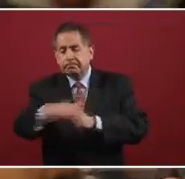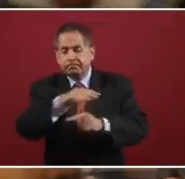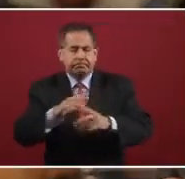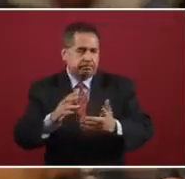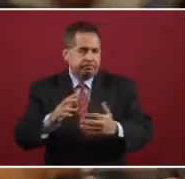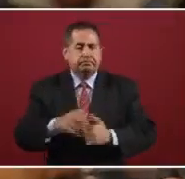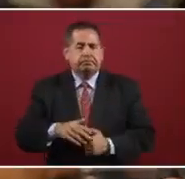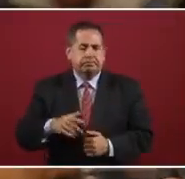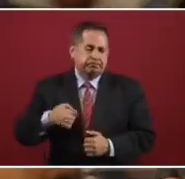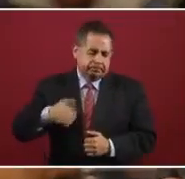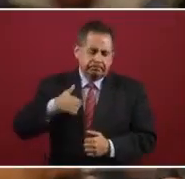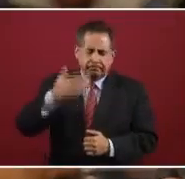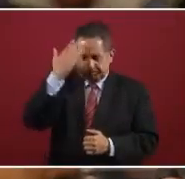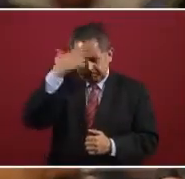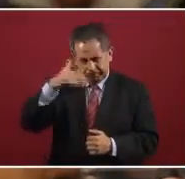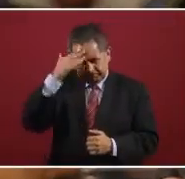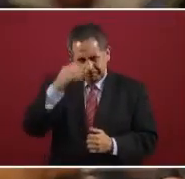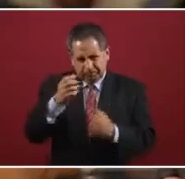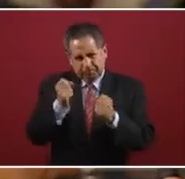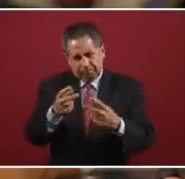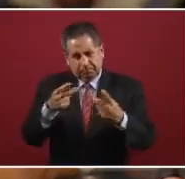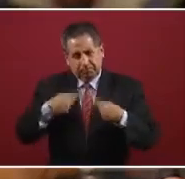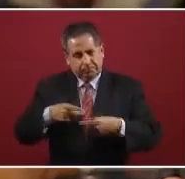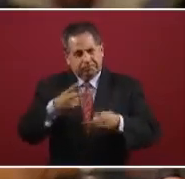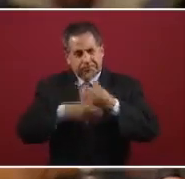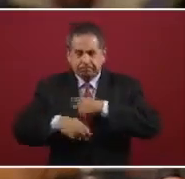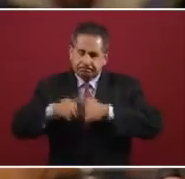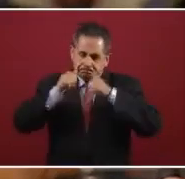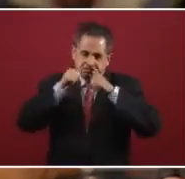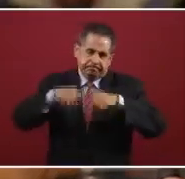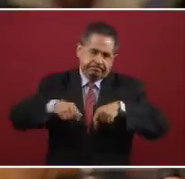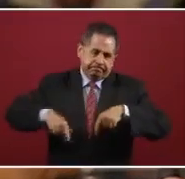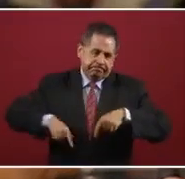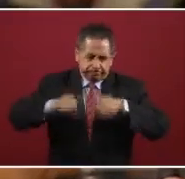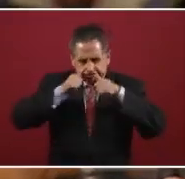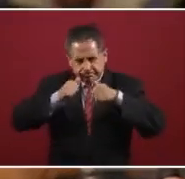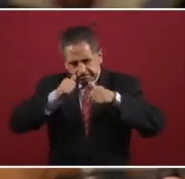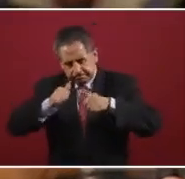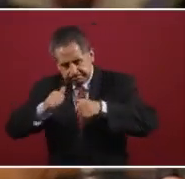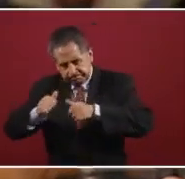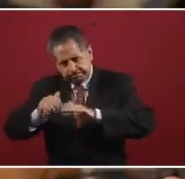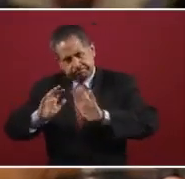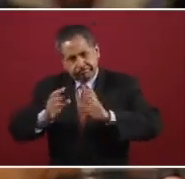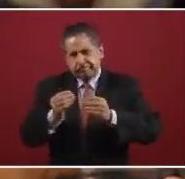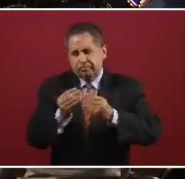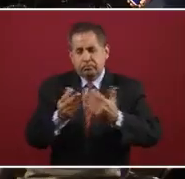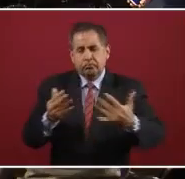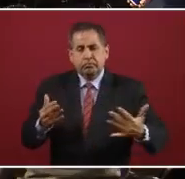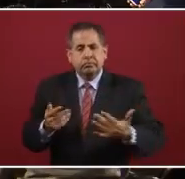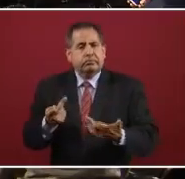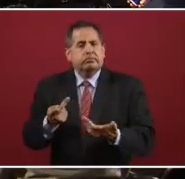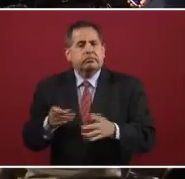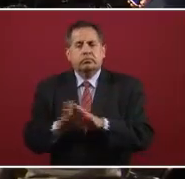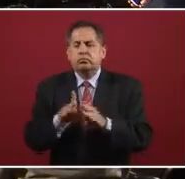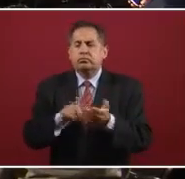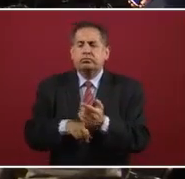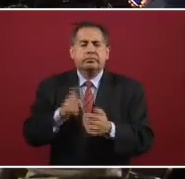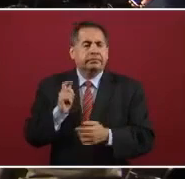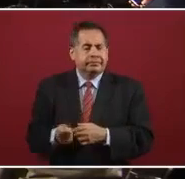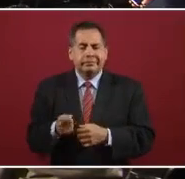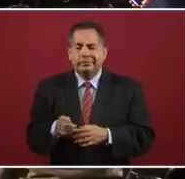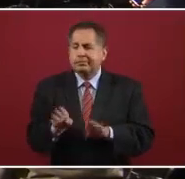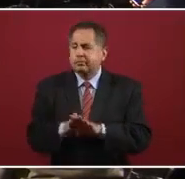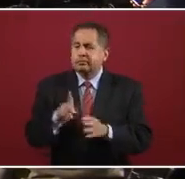que la gente, pues es mucha la que llega aquí en atención ciudadana, pero queremos saber cómo está, en qué estatus